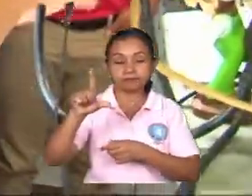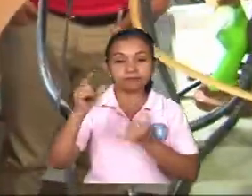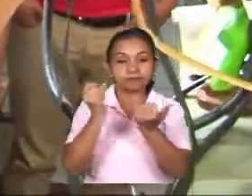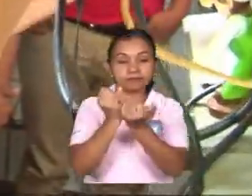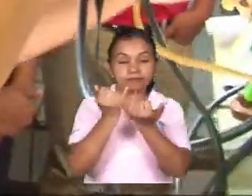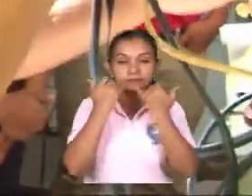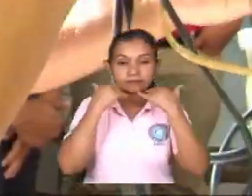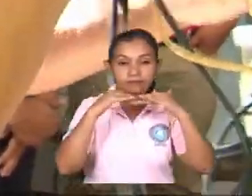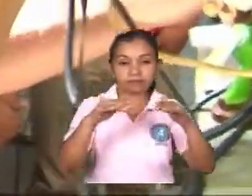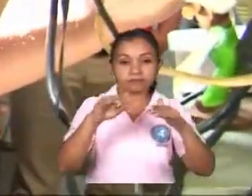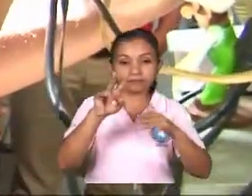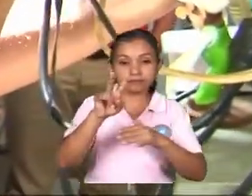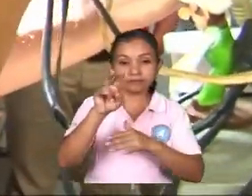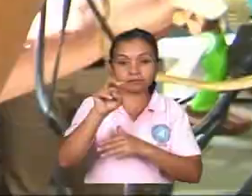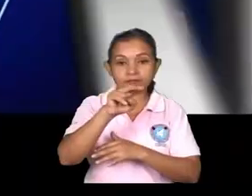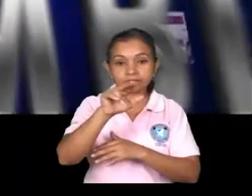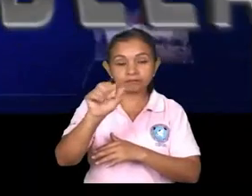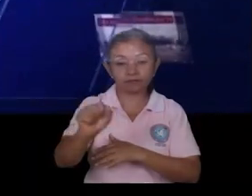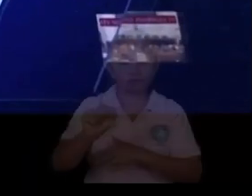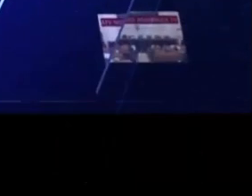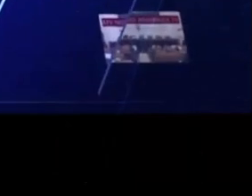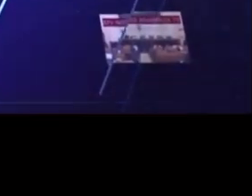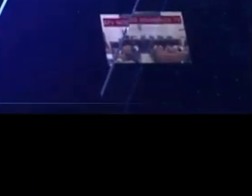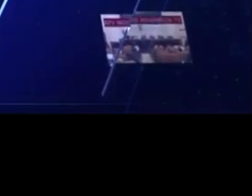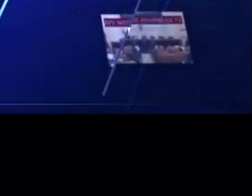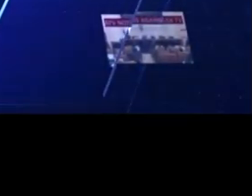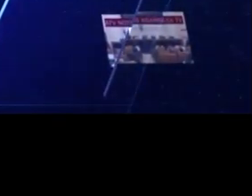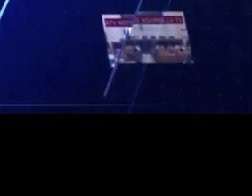les informó Vanessa Paz.